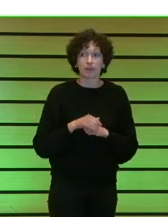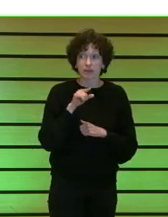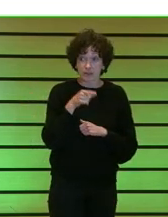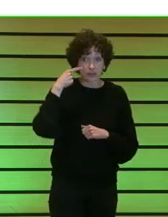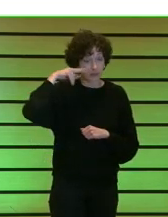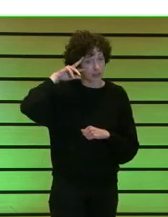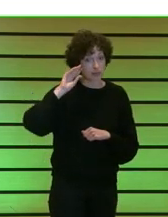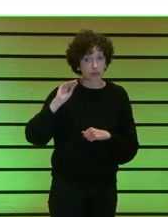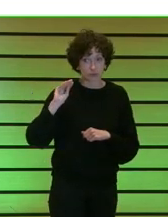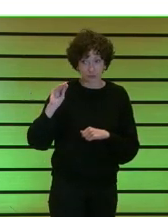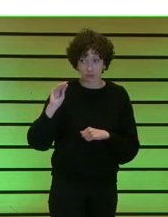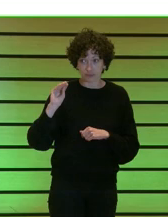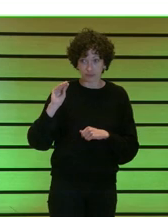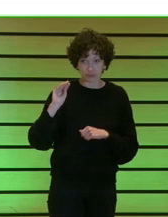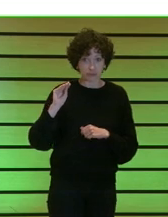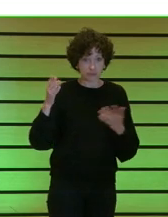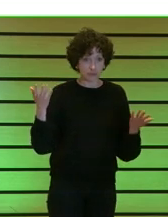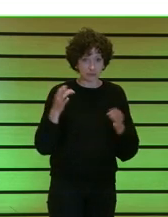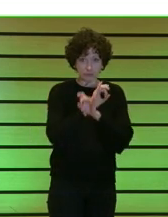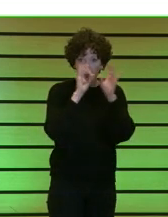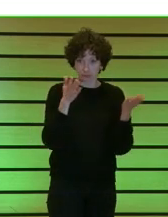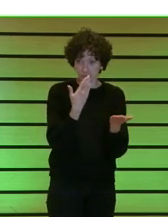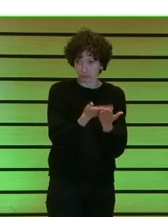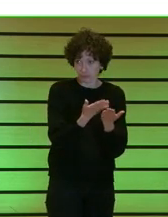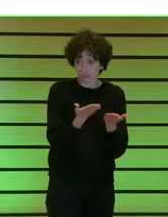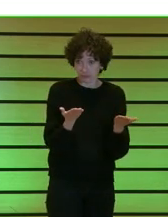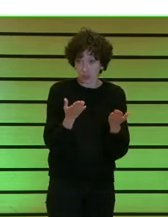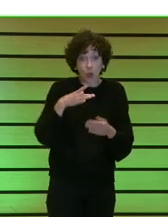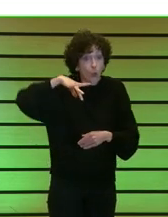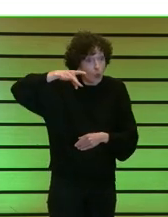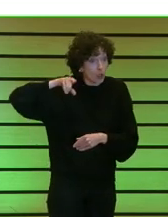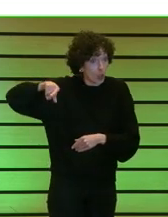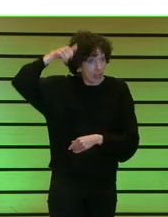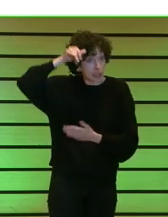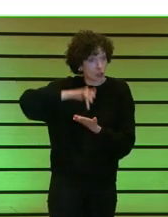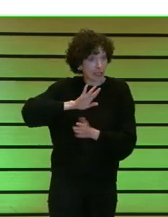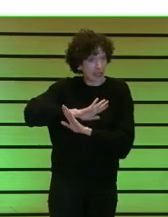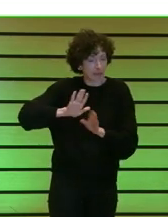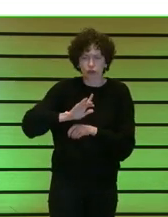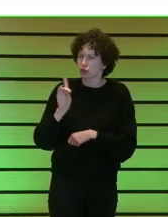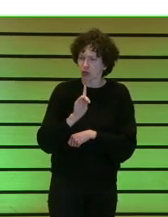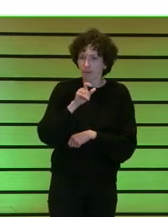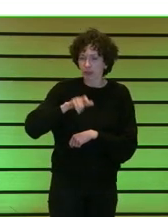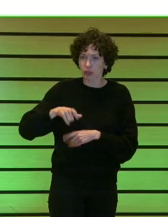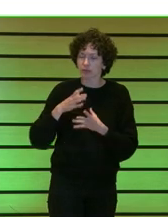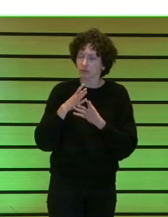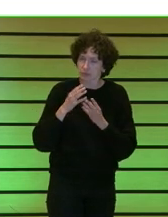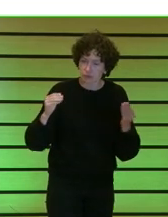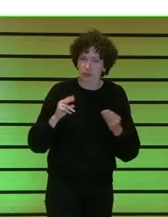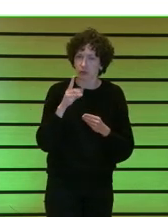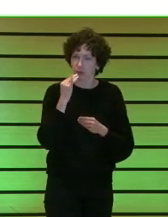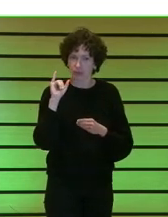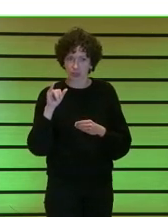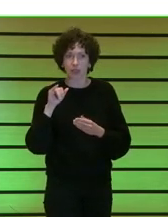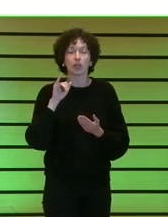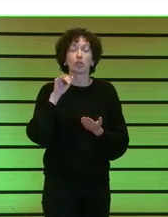que revela y que no es exclusiva de Antonio resines sino que es muy común en la gente que ingresa en una unidad de cuidados intensivos que